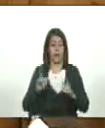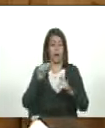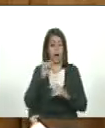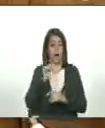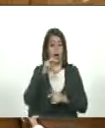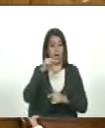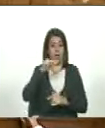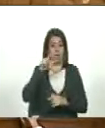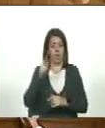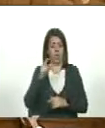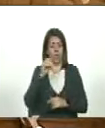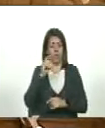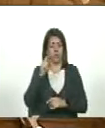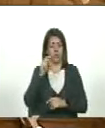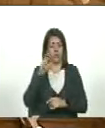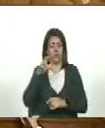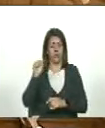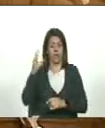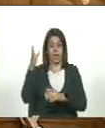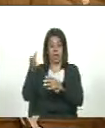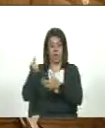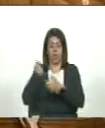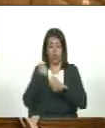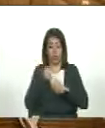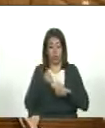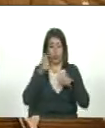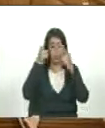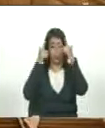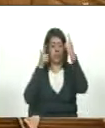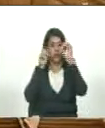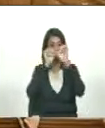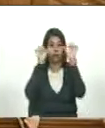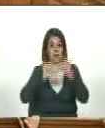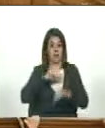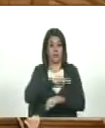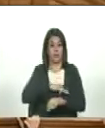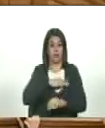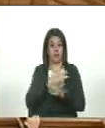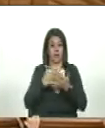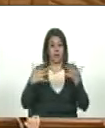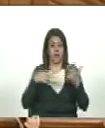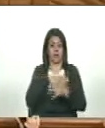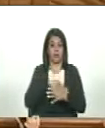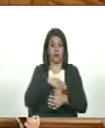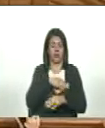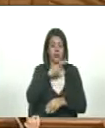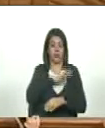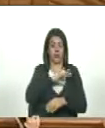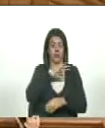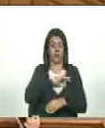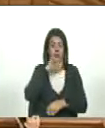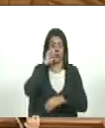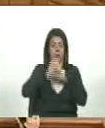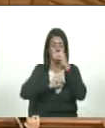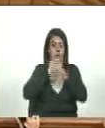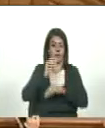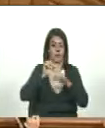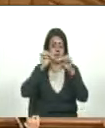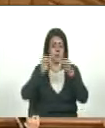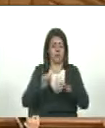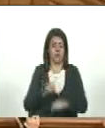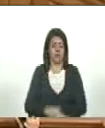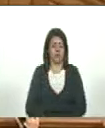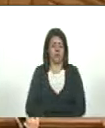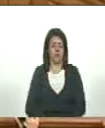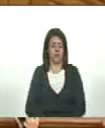Angostura y lo trajo el comandante Hugo Chávez con el sistema de misiones y grandes misiones sociales consolidadas hoy